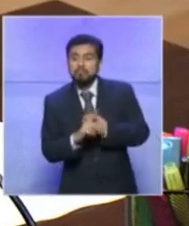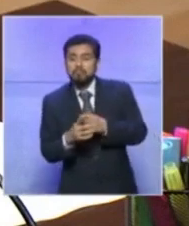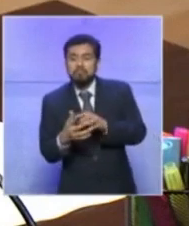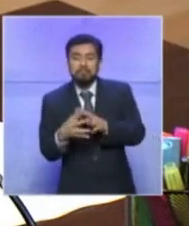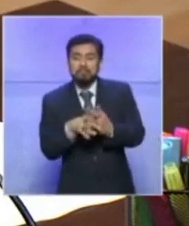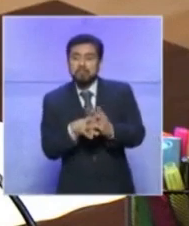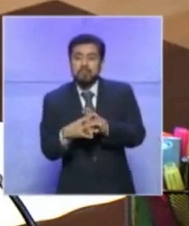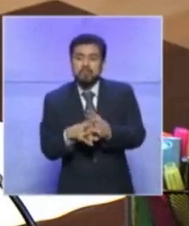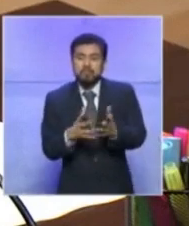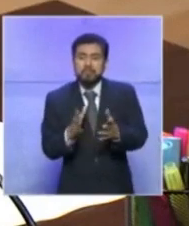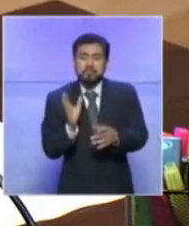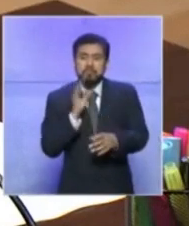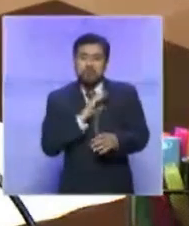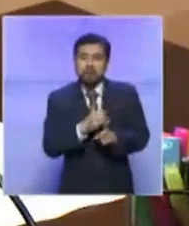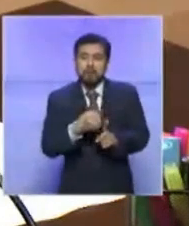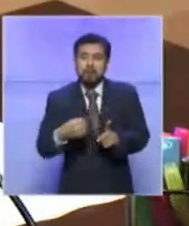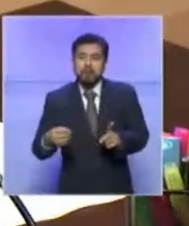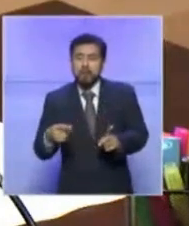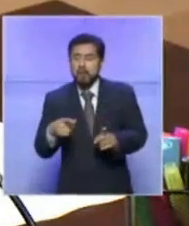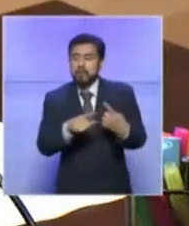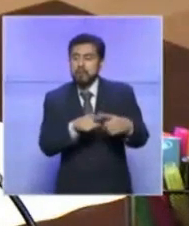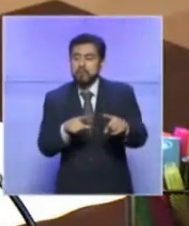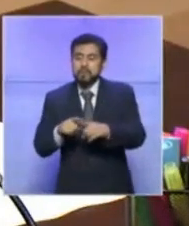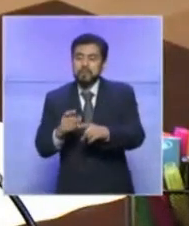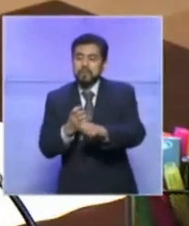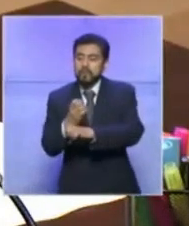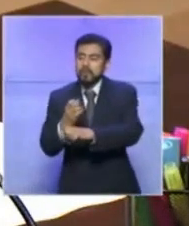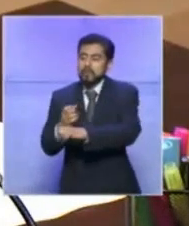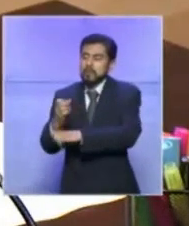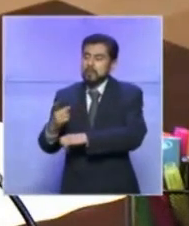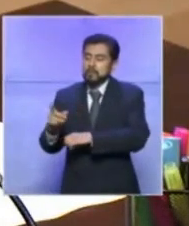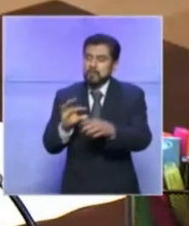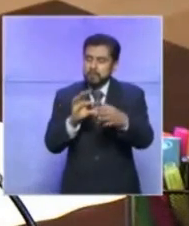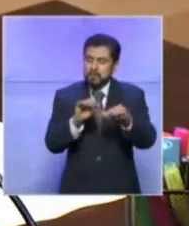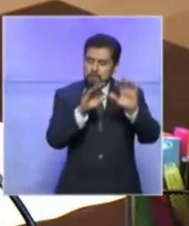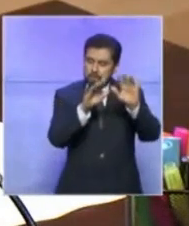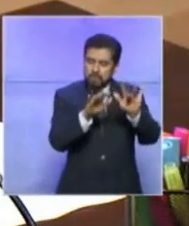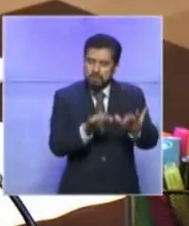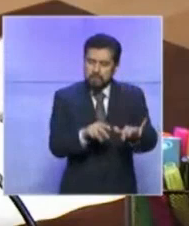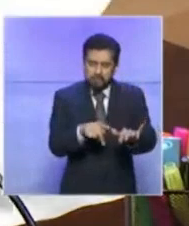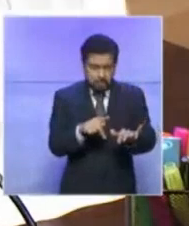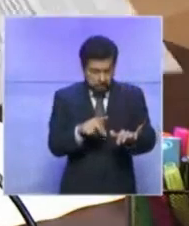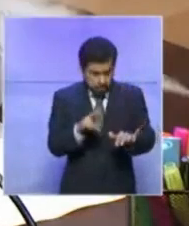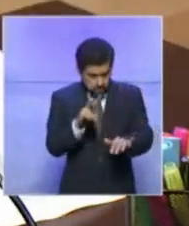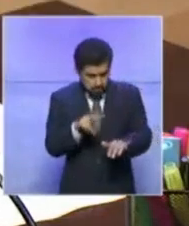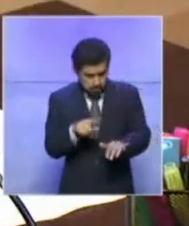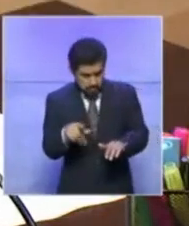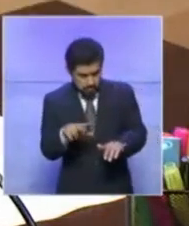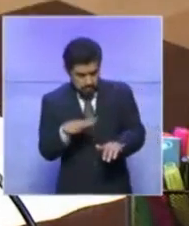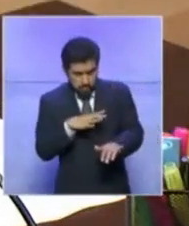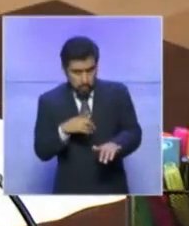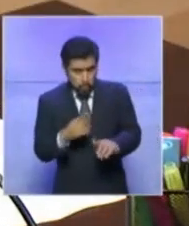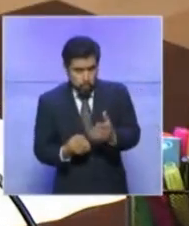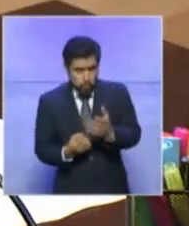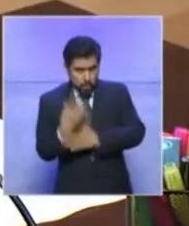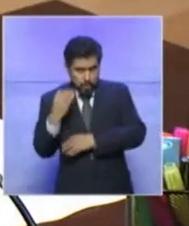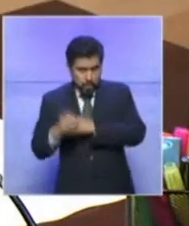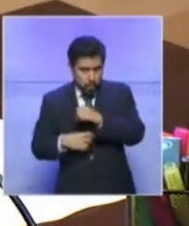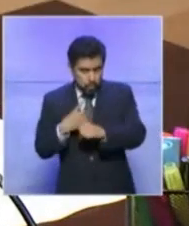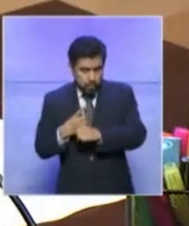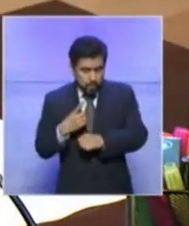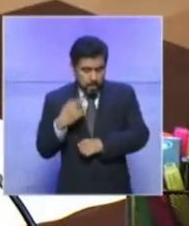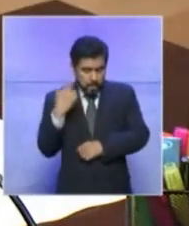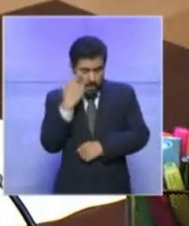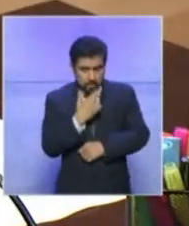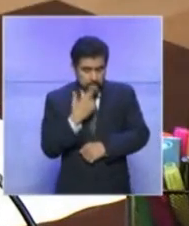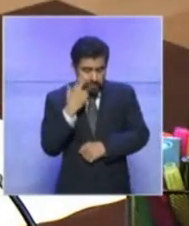asignación de primera minoría en las entidades federativas a que hace referencia, sin que se pueda considerar como una nueva oportunidad para su